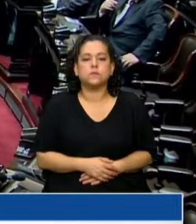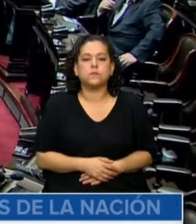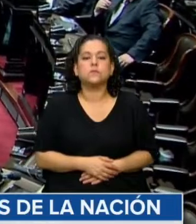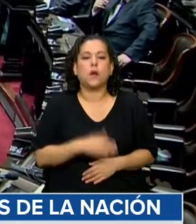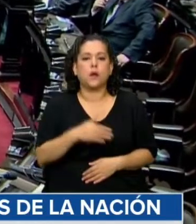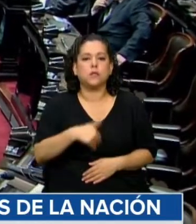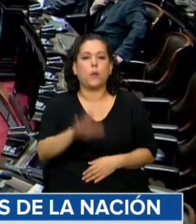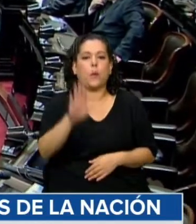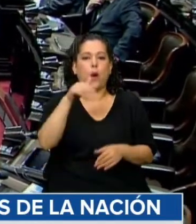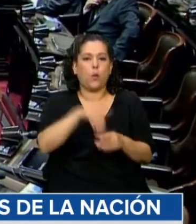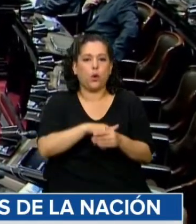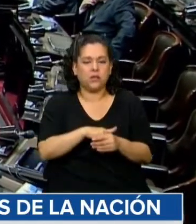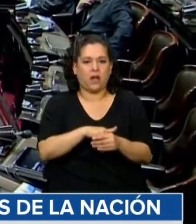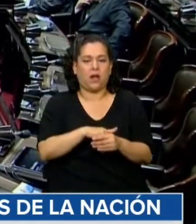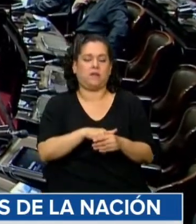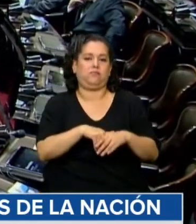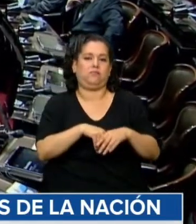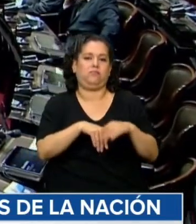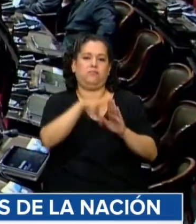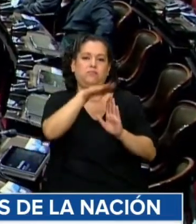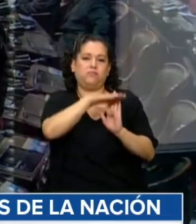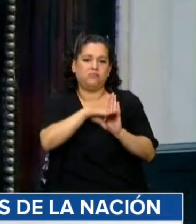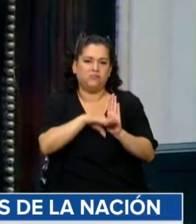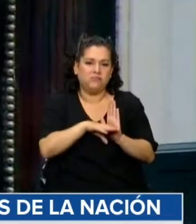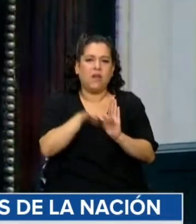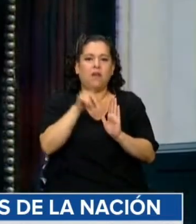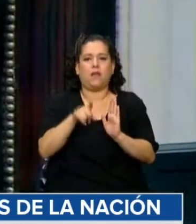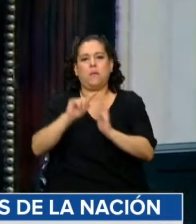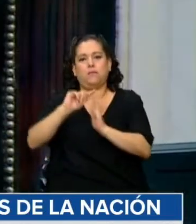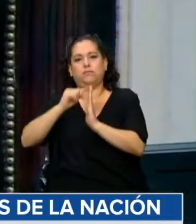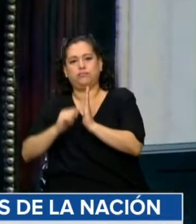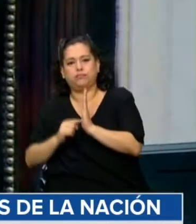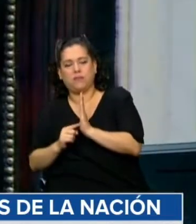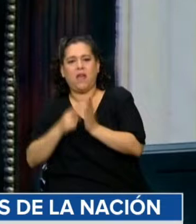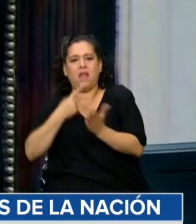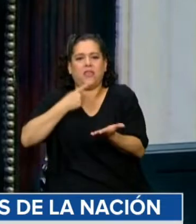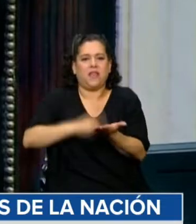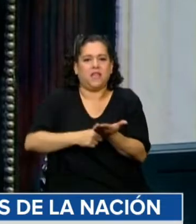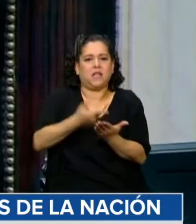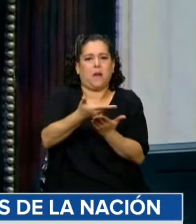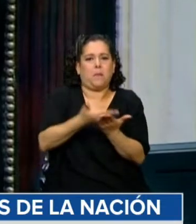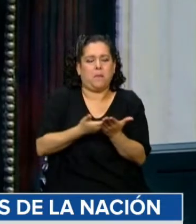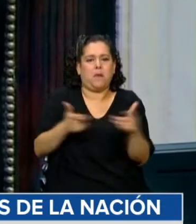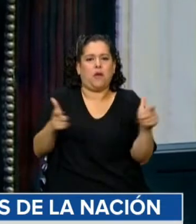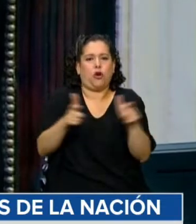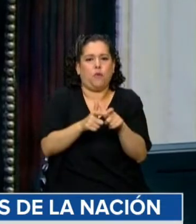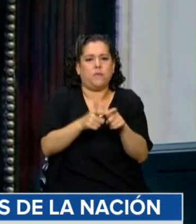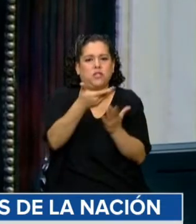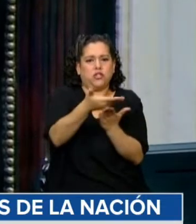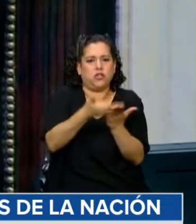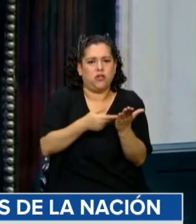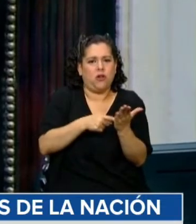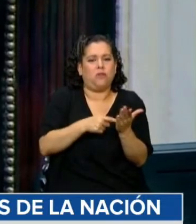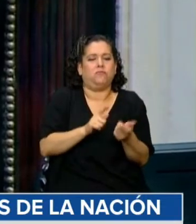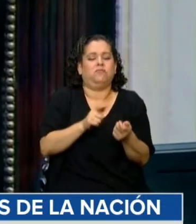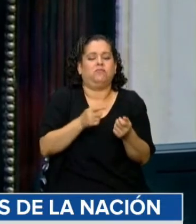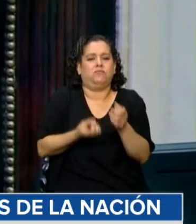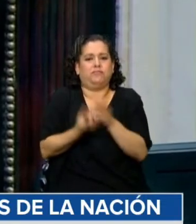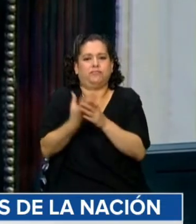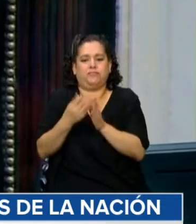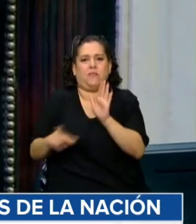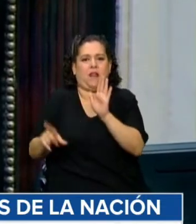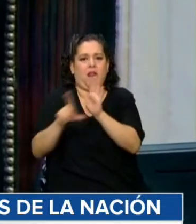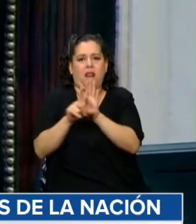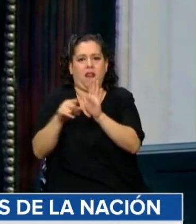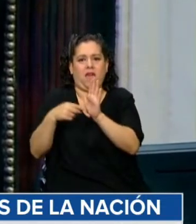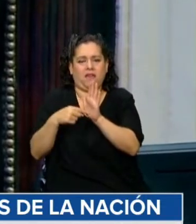Se va a votar en general y en particular el dictamen de las comisiones recaído en el proyecto de ley por el que se crea